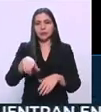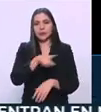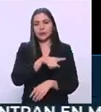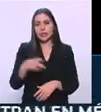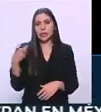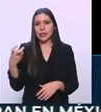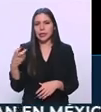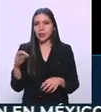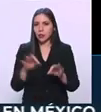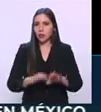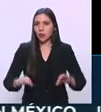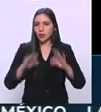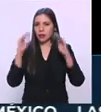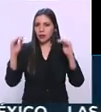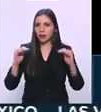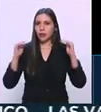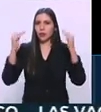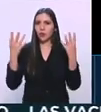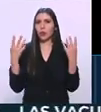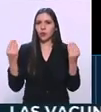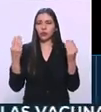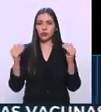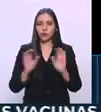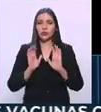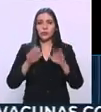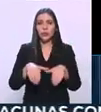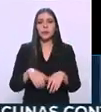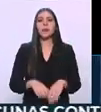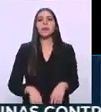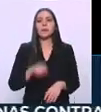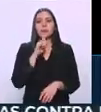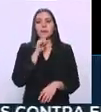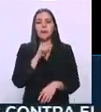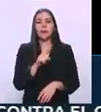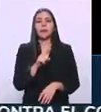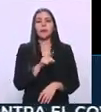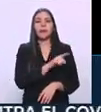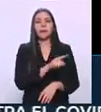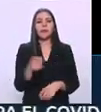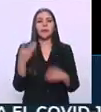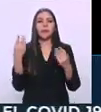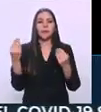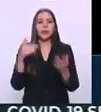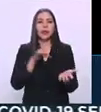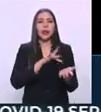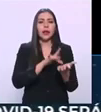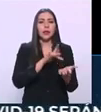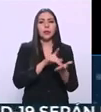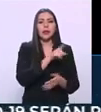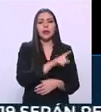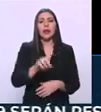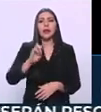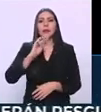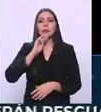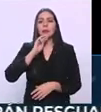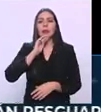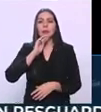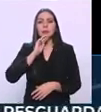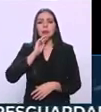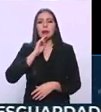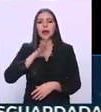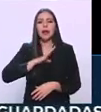logramos también un número importante de apoyos a madres jefas de familia, a indígenas